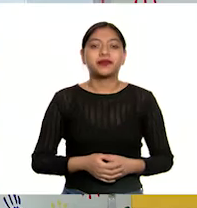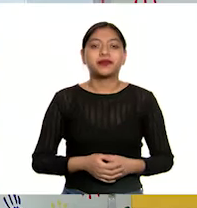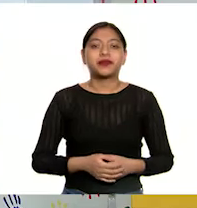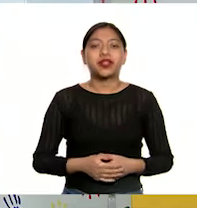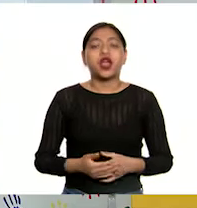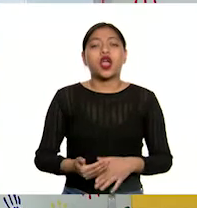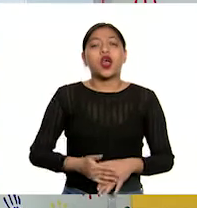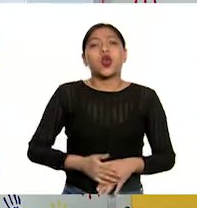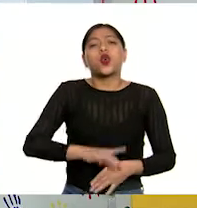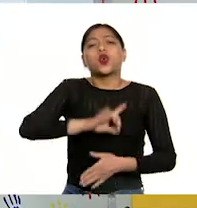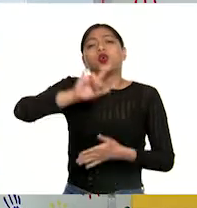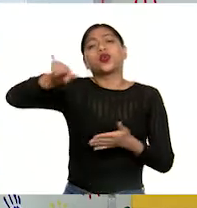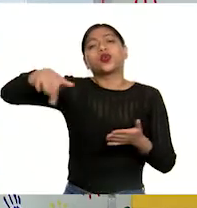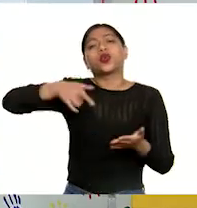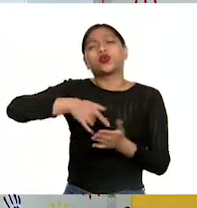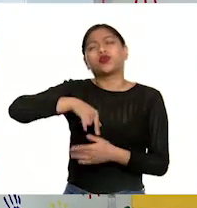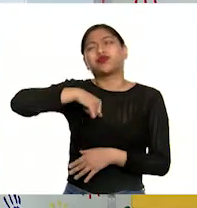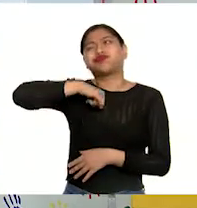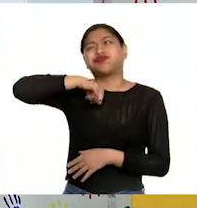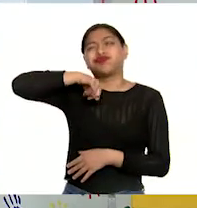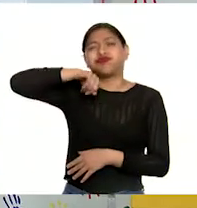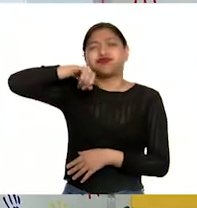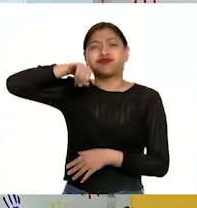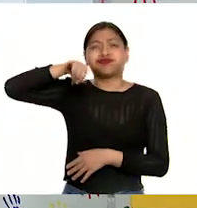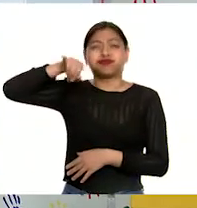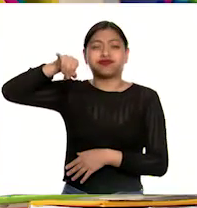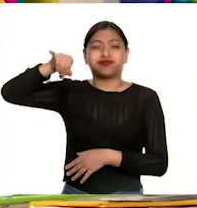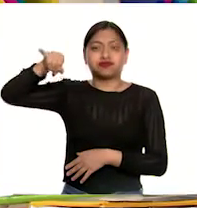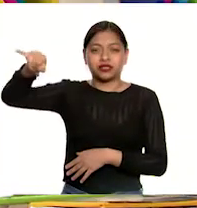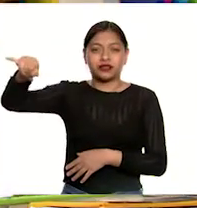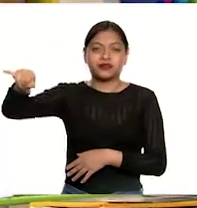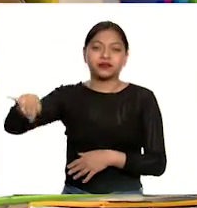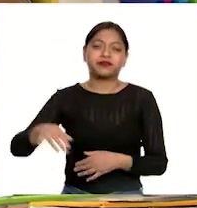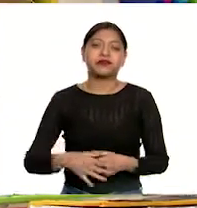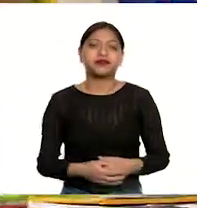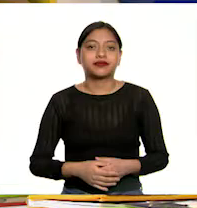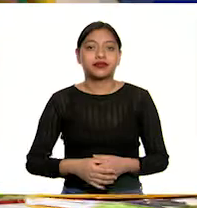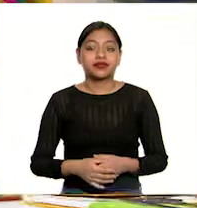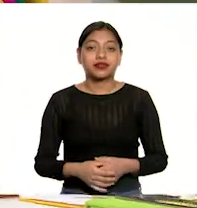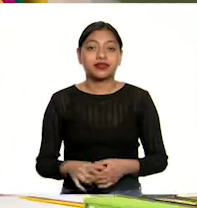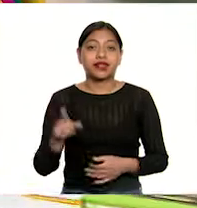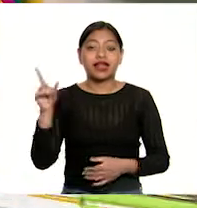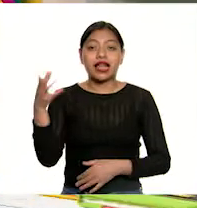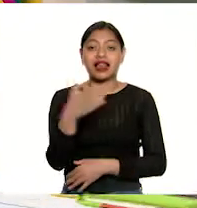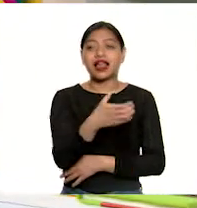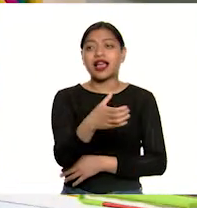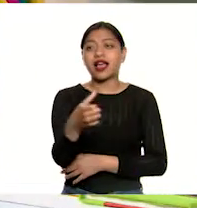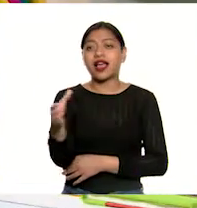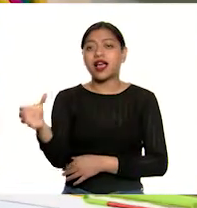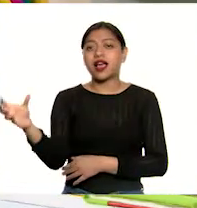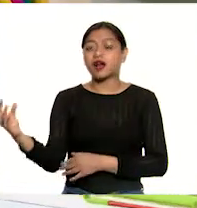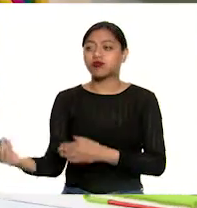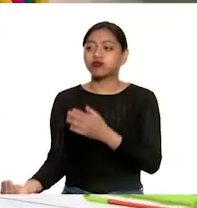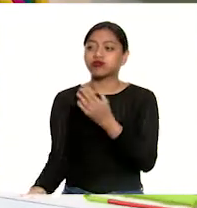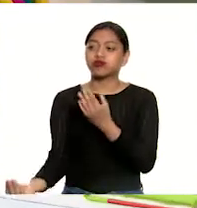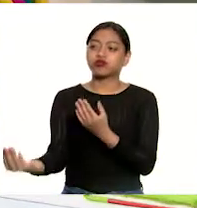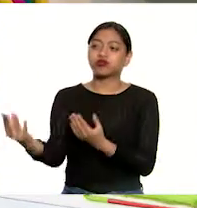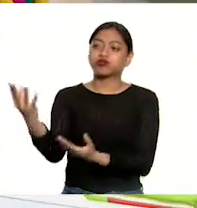un lugar muy, pero muy lejano, en un campo verde, verde,